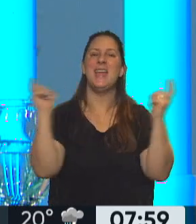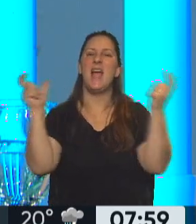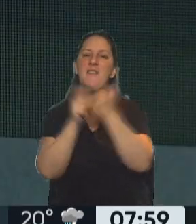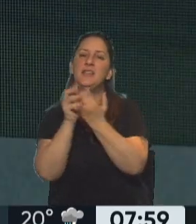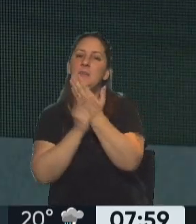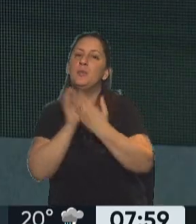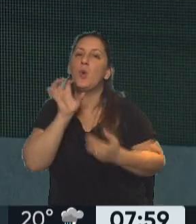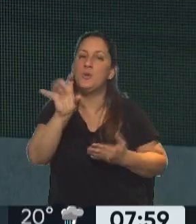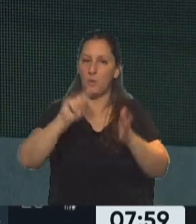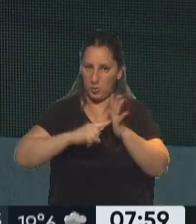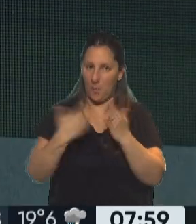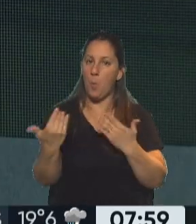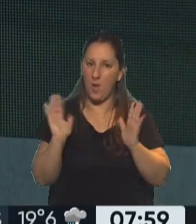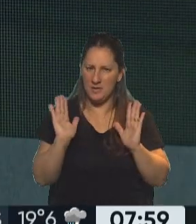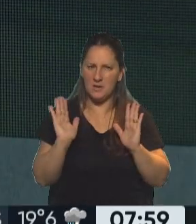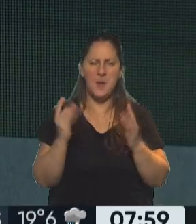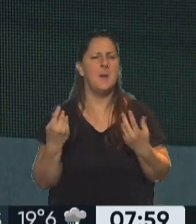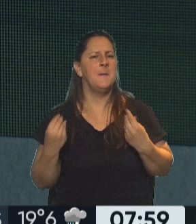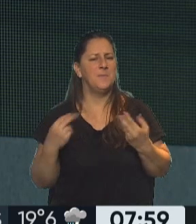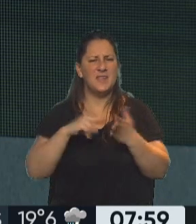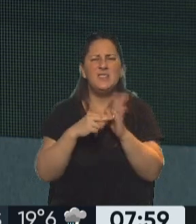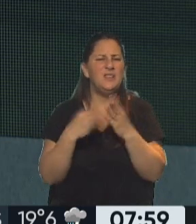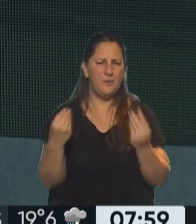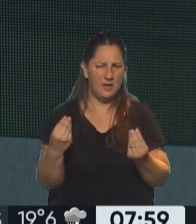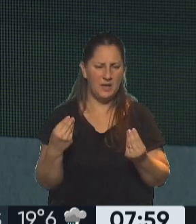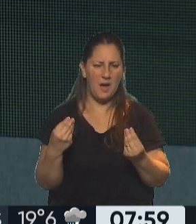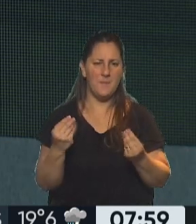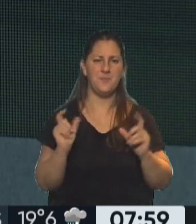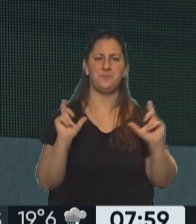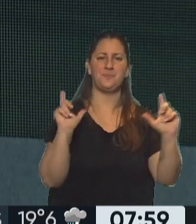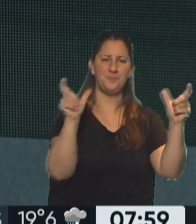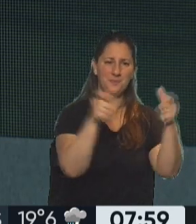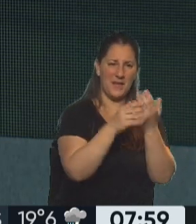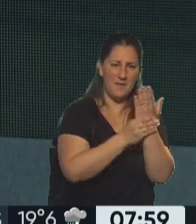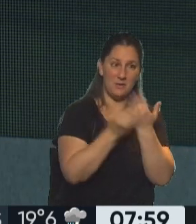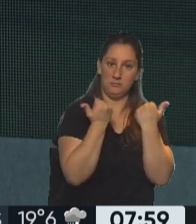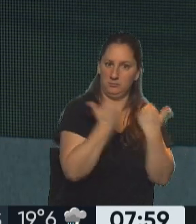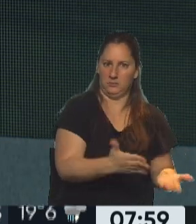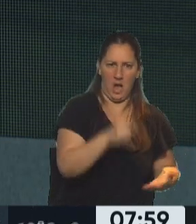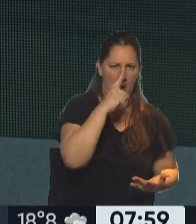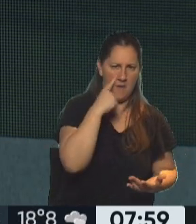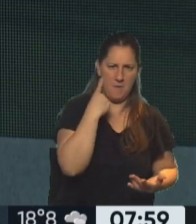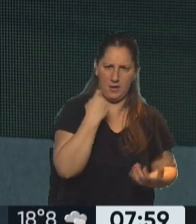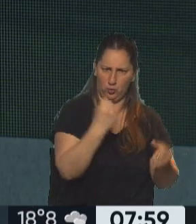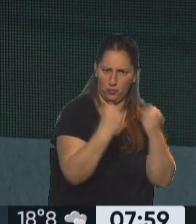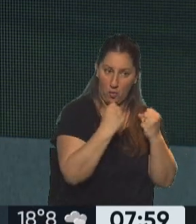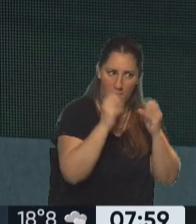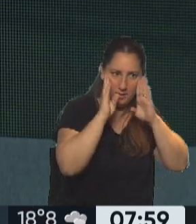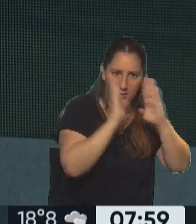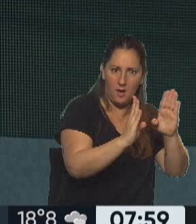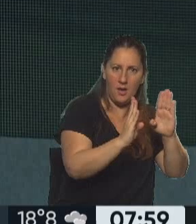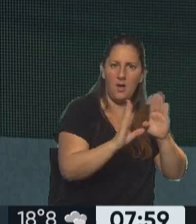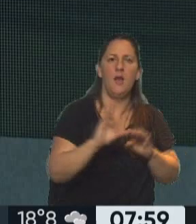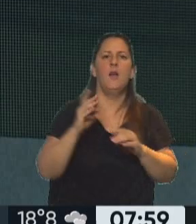de Buenos Aires esto Qué significa va a haber un gabinete muy albertista por un lado el